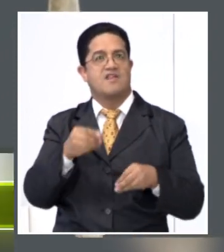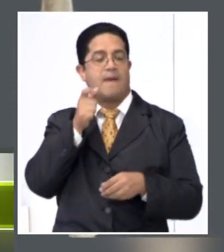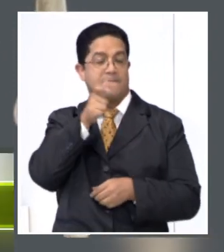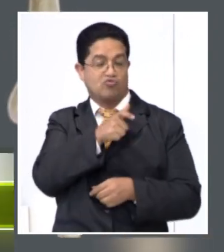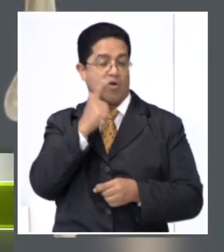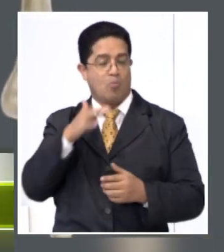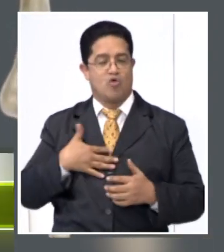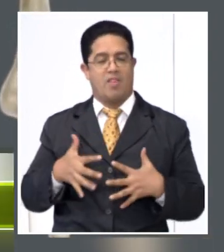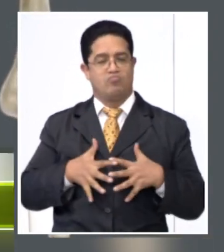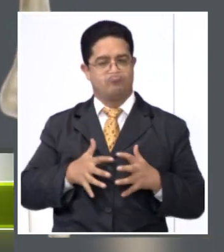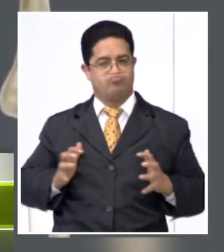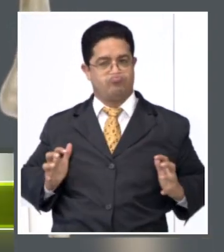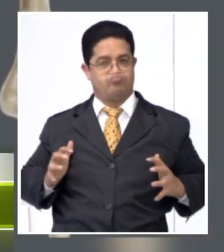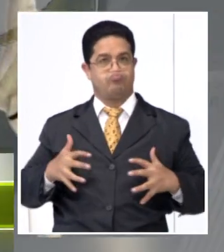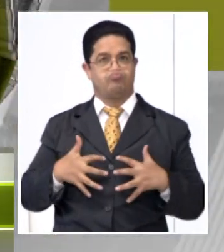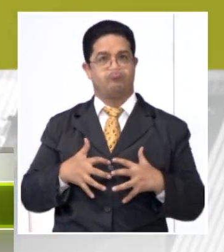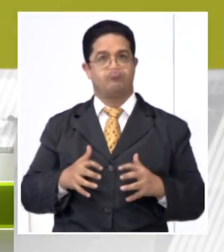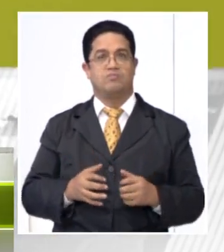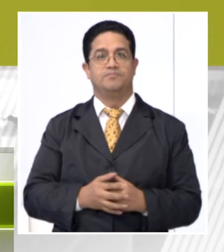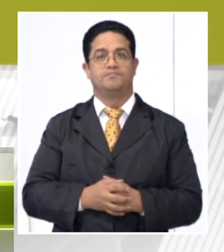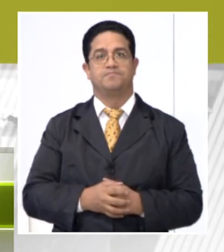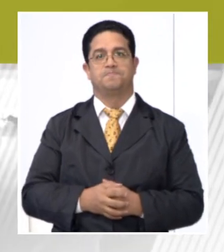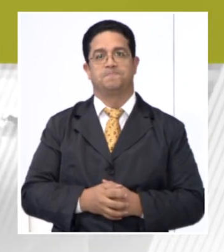la expansión del abdomen.